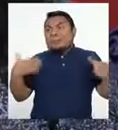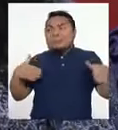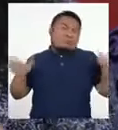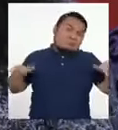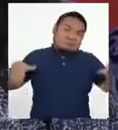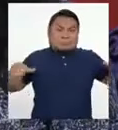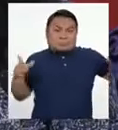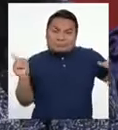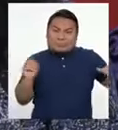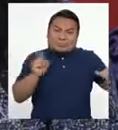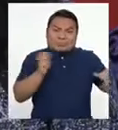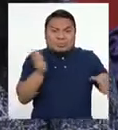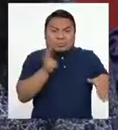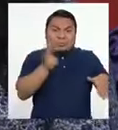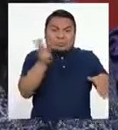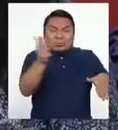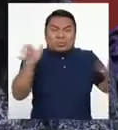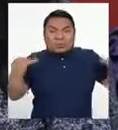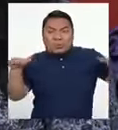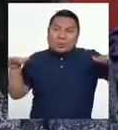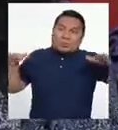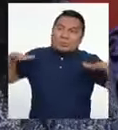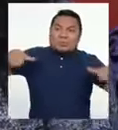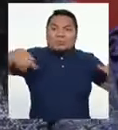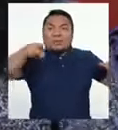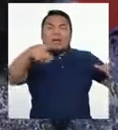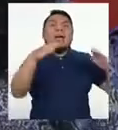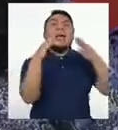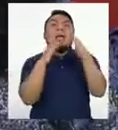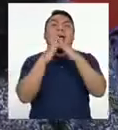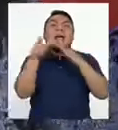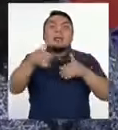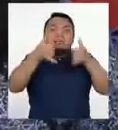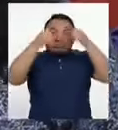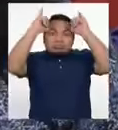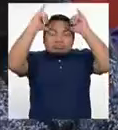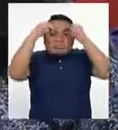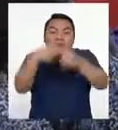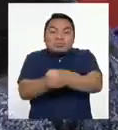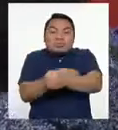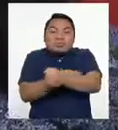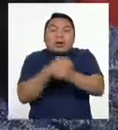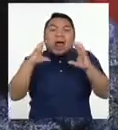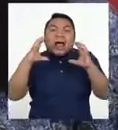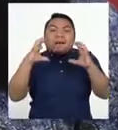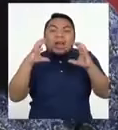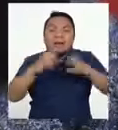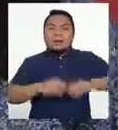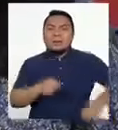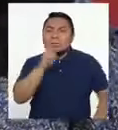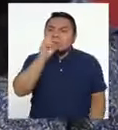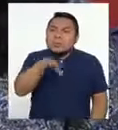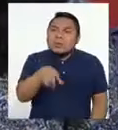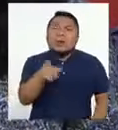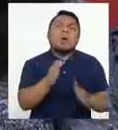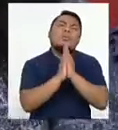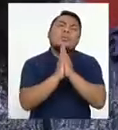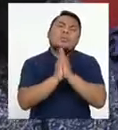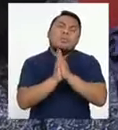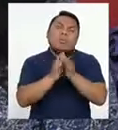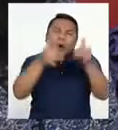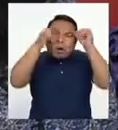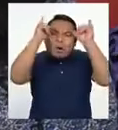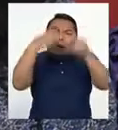corre que te corre, corre sin parar, se fue a la casa de la cabra. Cuando llegó, le dijo: ¡Oh! ¡Cabra,